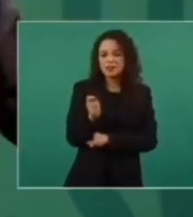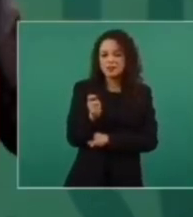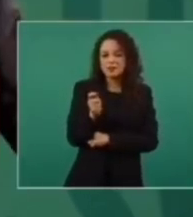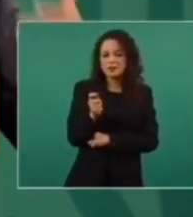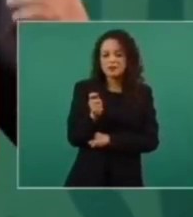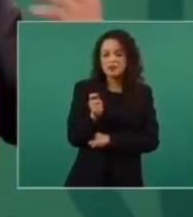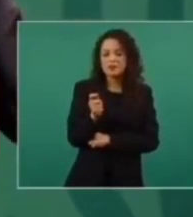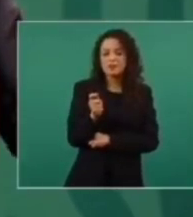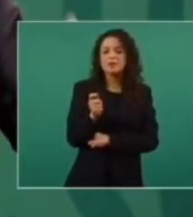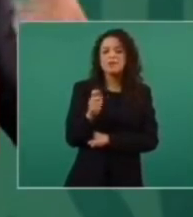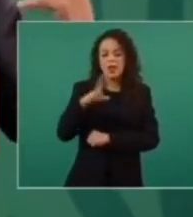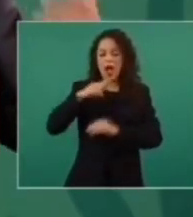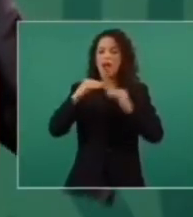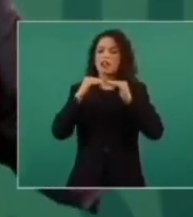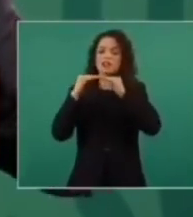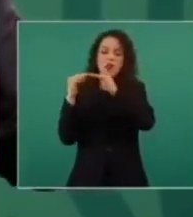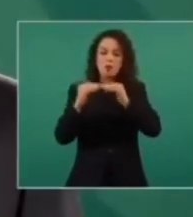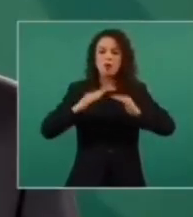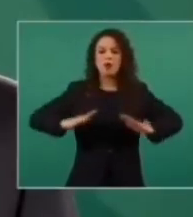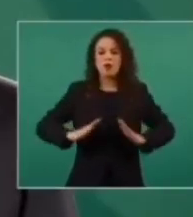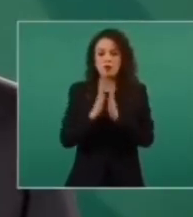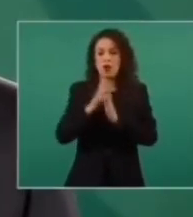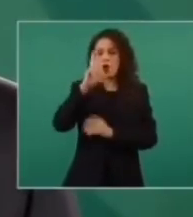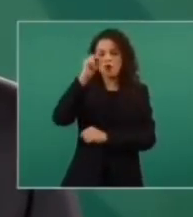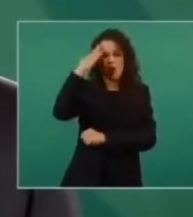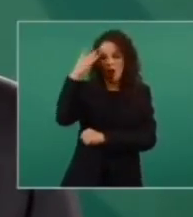para que haya democracia participativa.